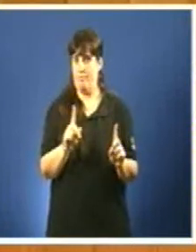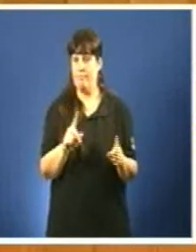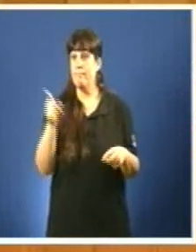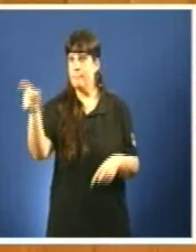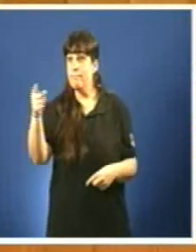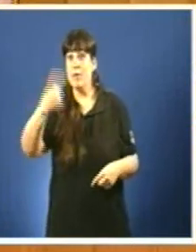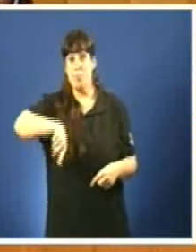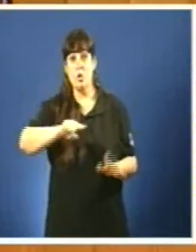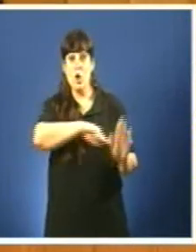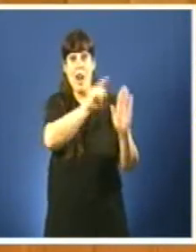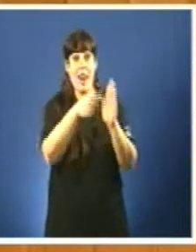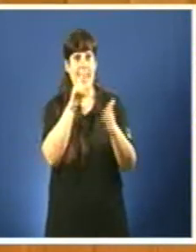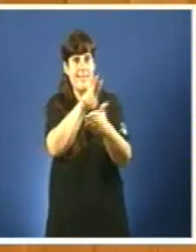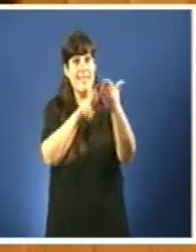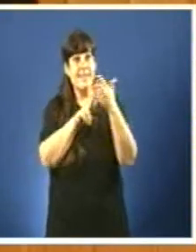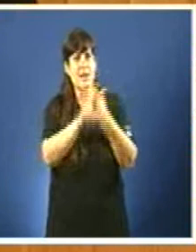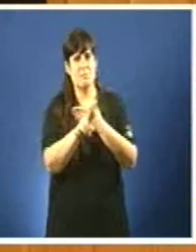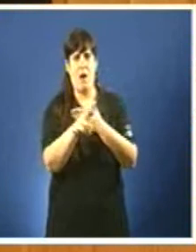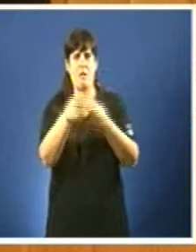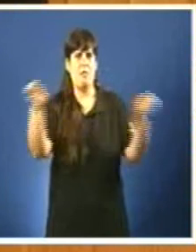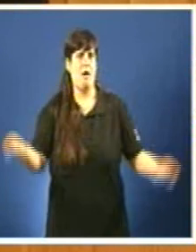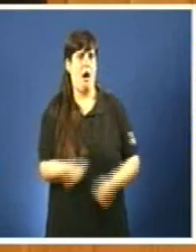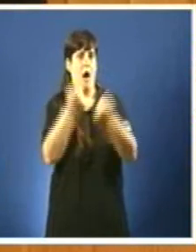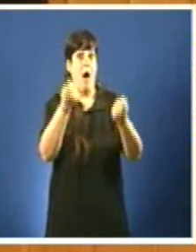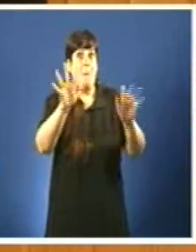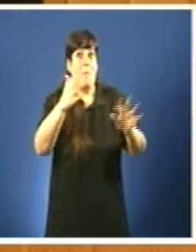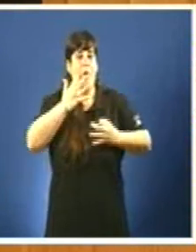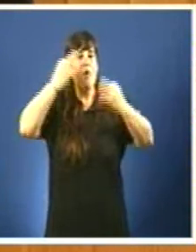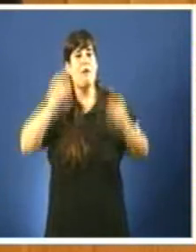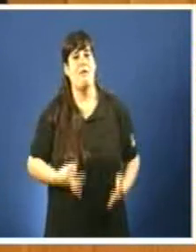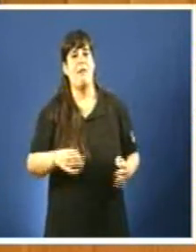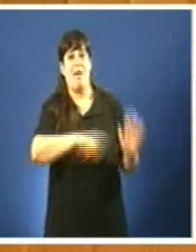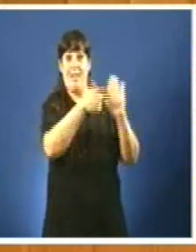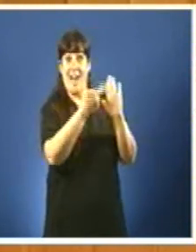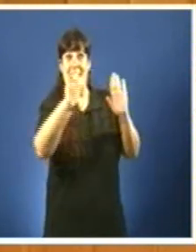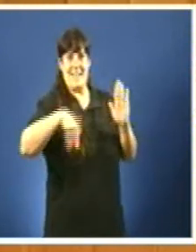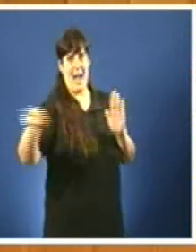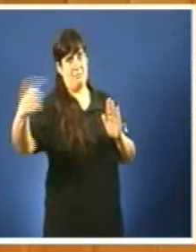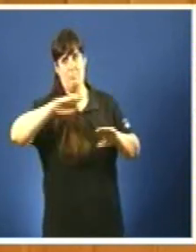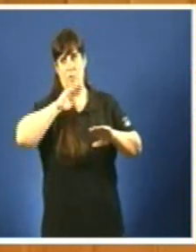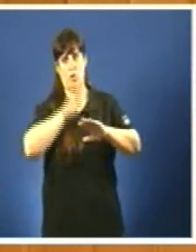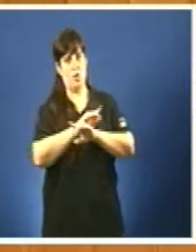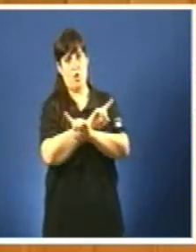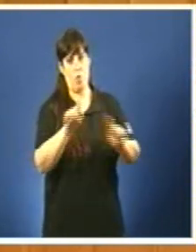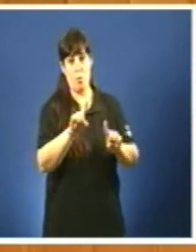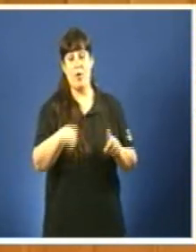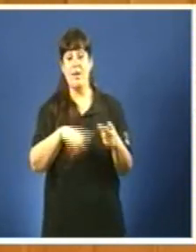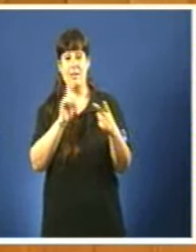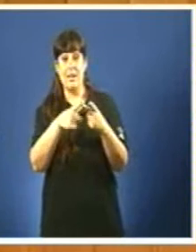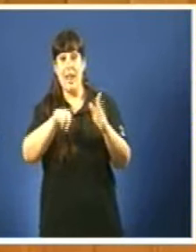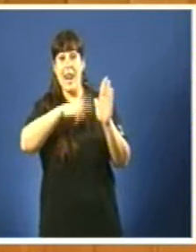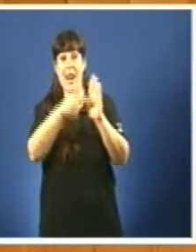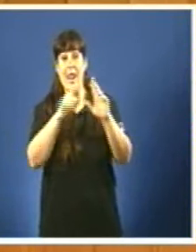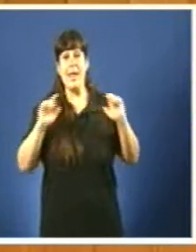incumplen sistemáticamente a que está vixente. Lei do Consello de Contas. O conselleiro maior, nunha comparecencia ante a Comisión do Consello